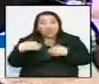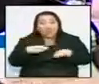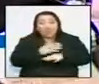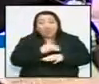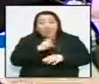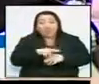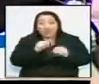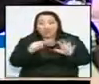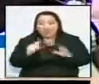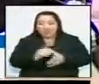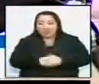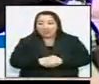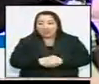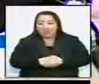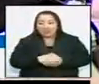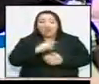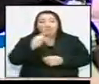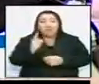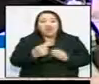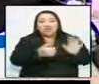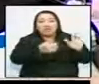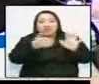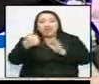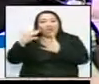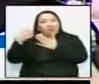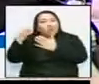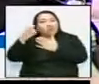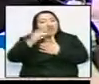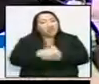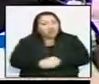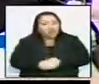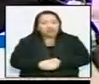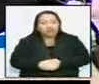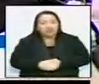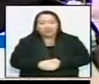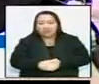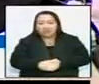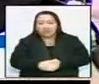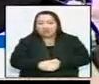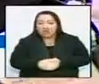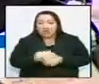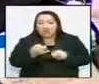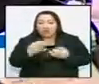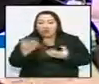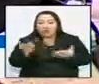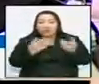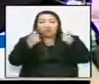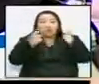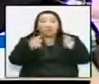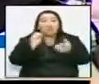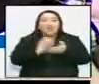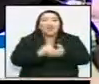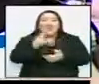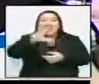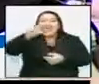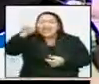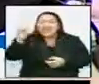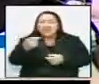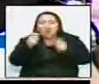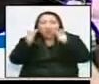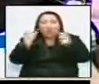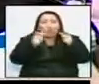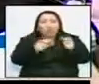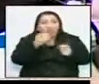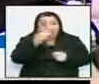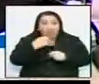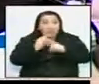en el 2016? 1.600 auditorías. ¿Cuántos servicios de control? Más de 3.000. Yo